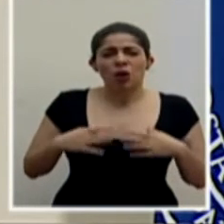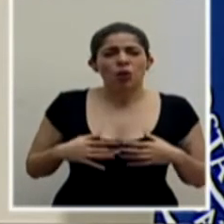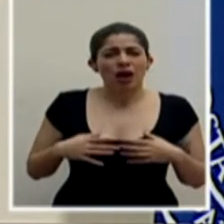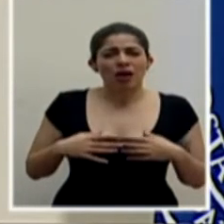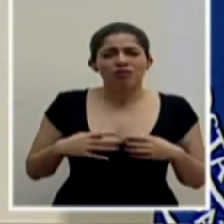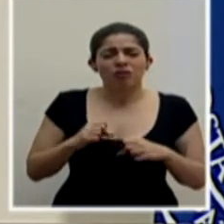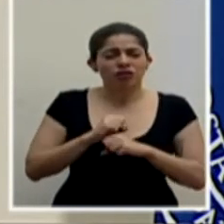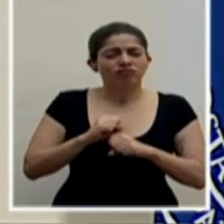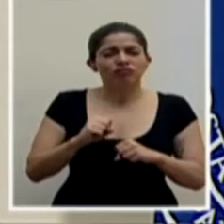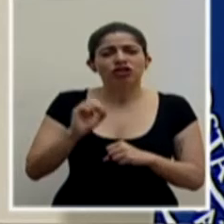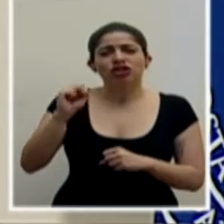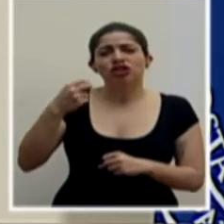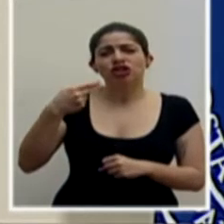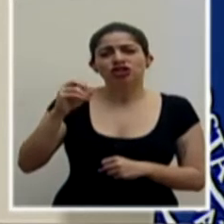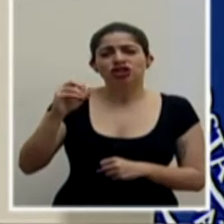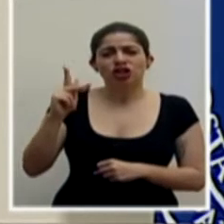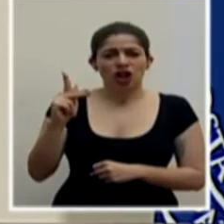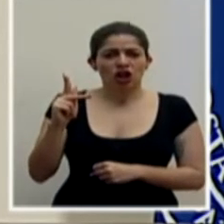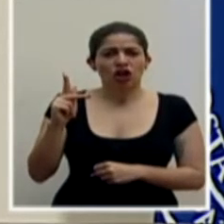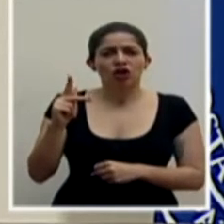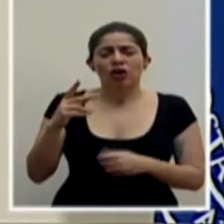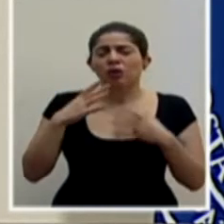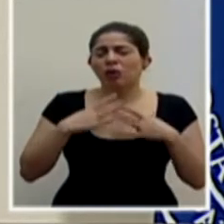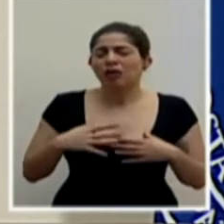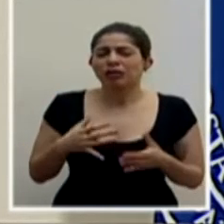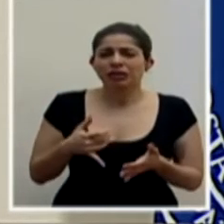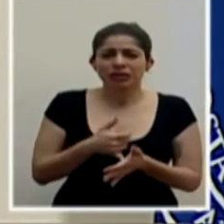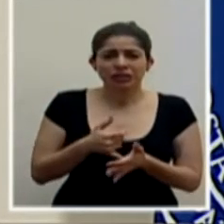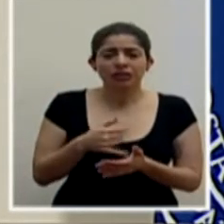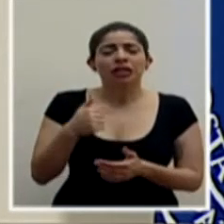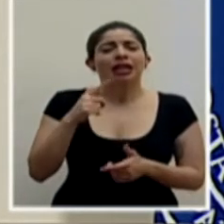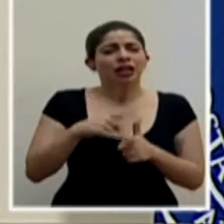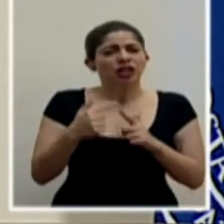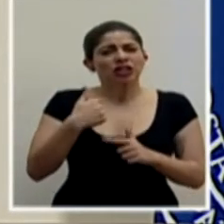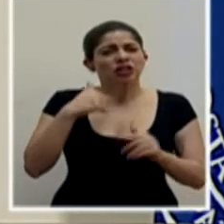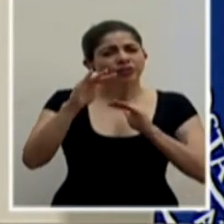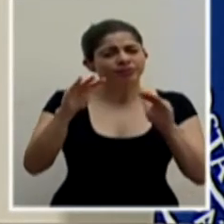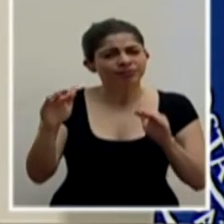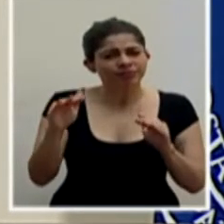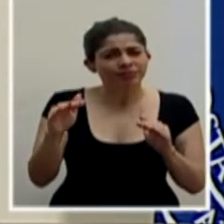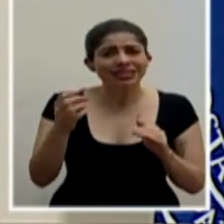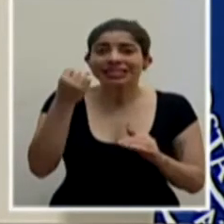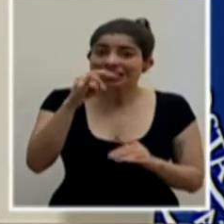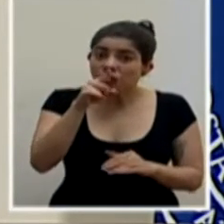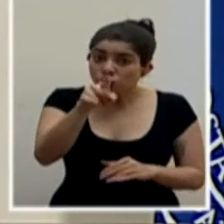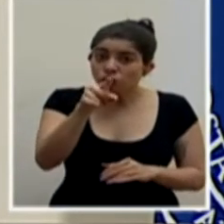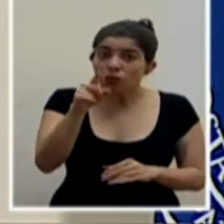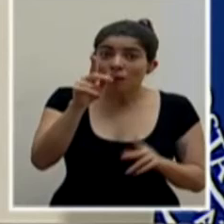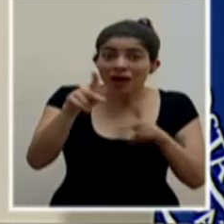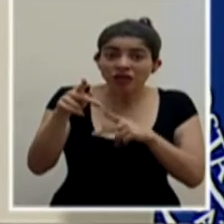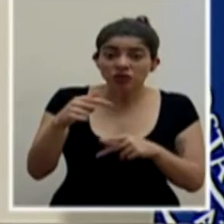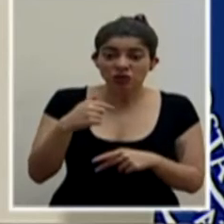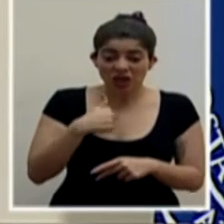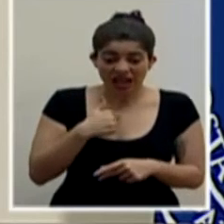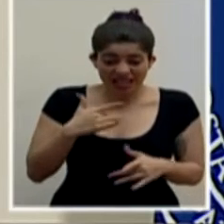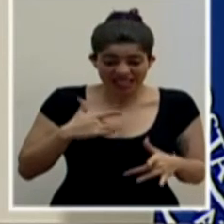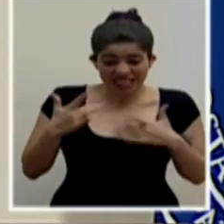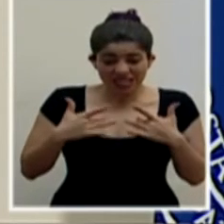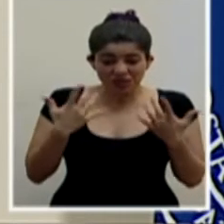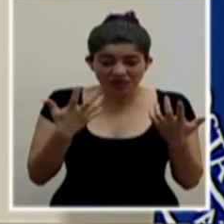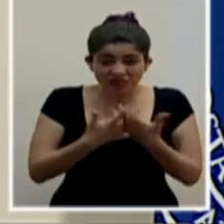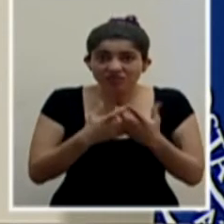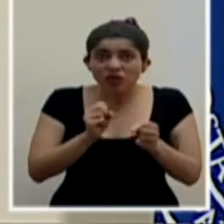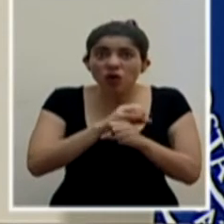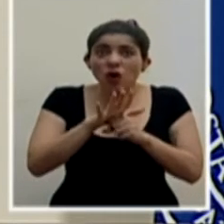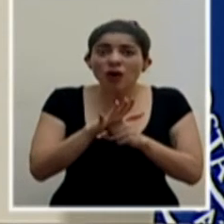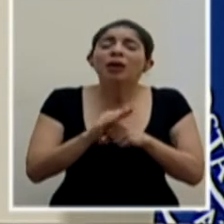shock. Y aquí hago un llamado. Si alguien tiene síntomas que son consistentes con